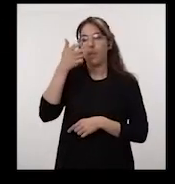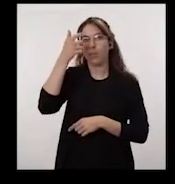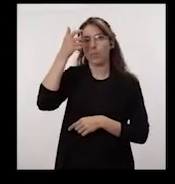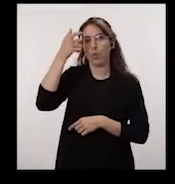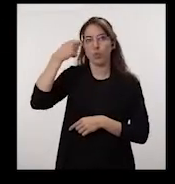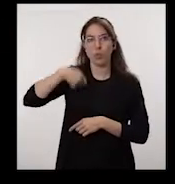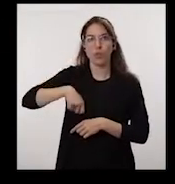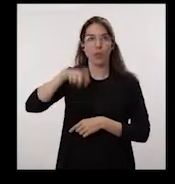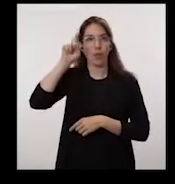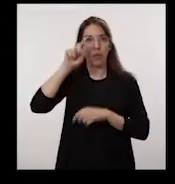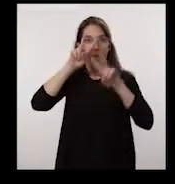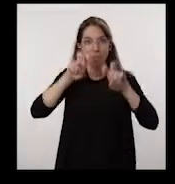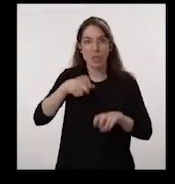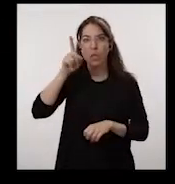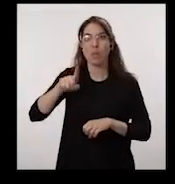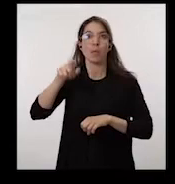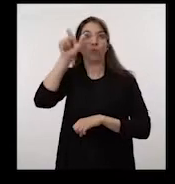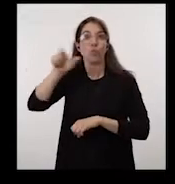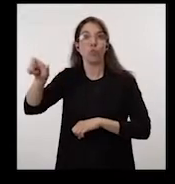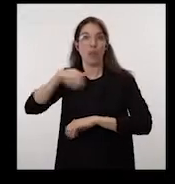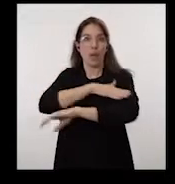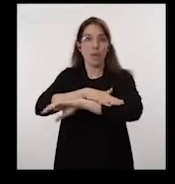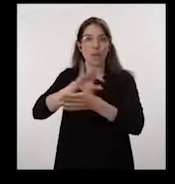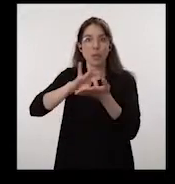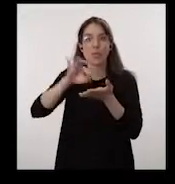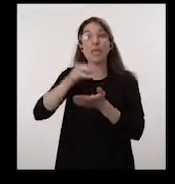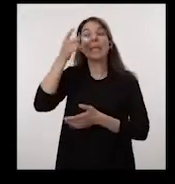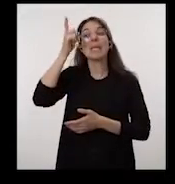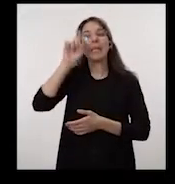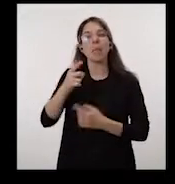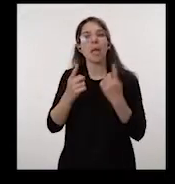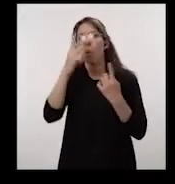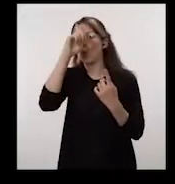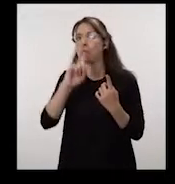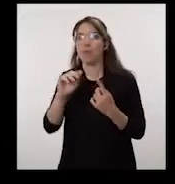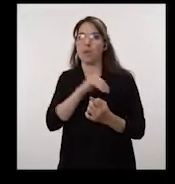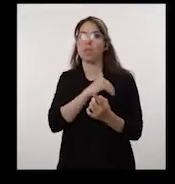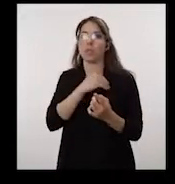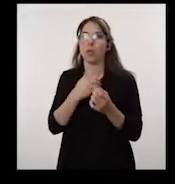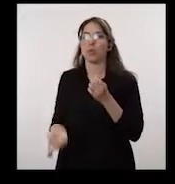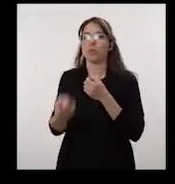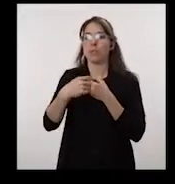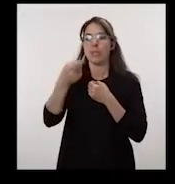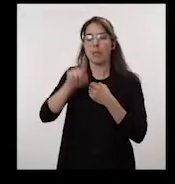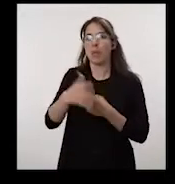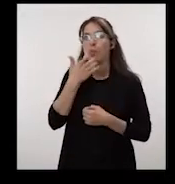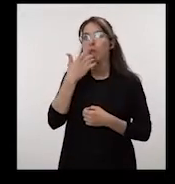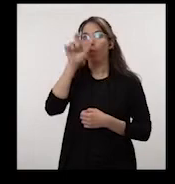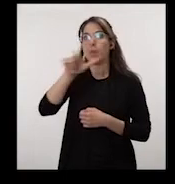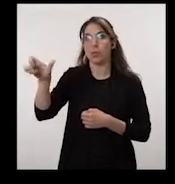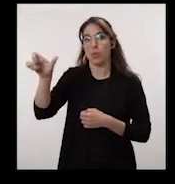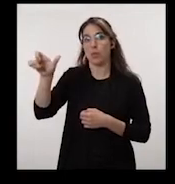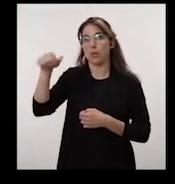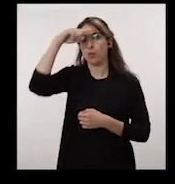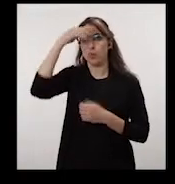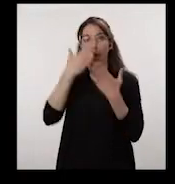el personal de administración y servicios e incluso también abraza a algunos perfiles de estudiantes como por ejemplo los estudiantes